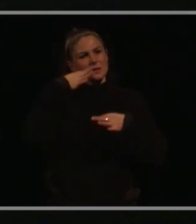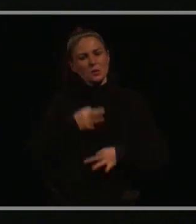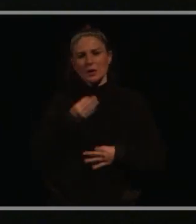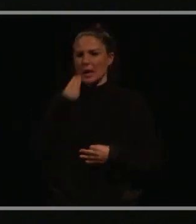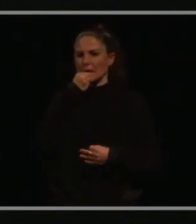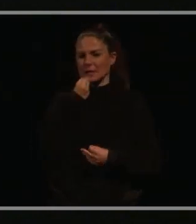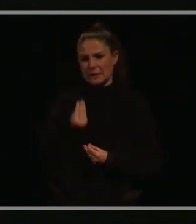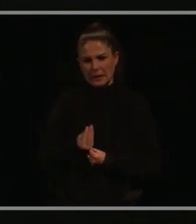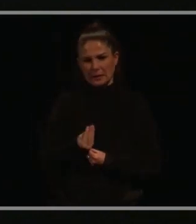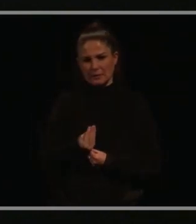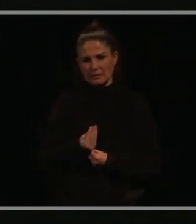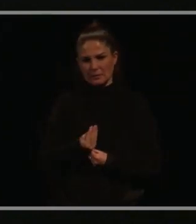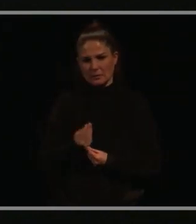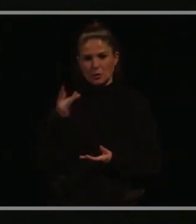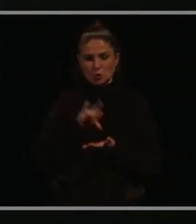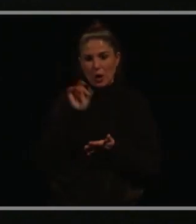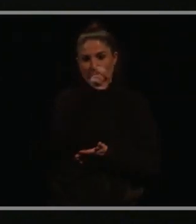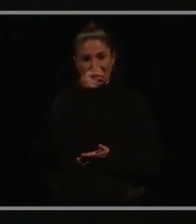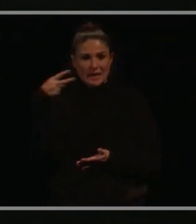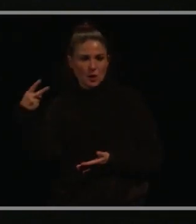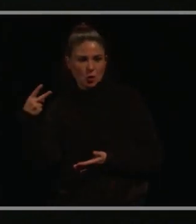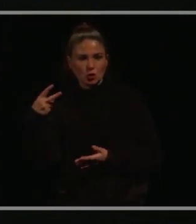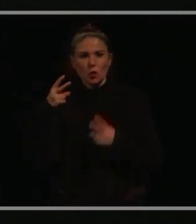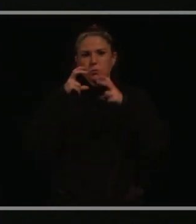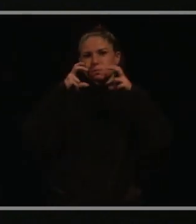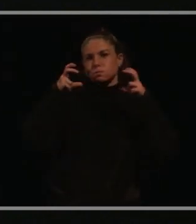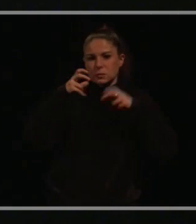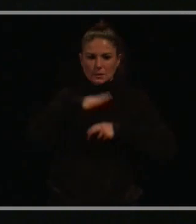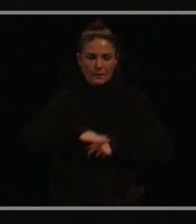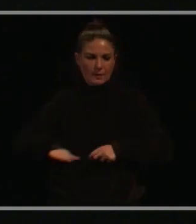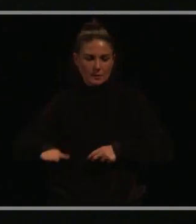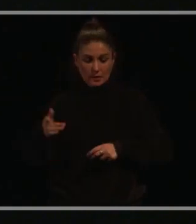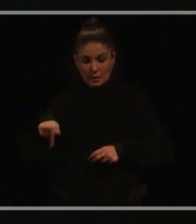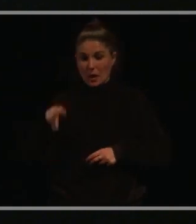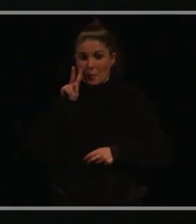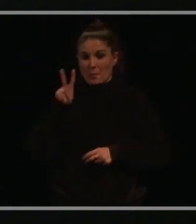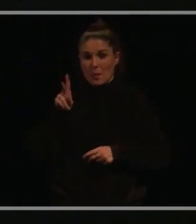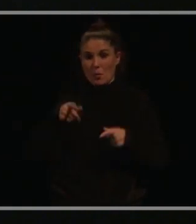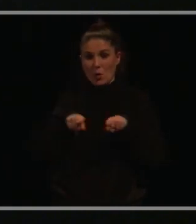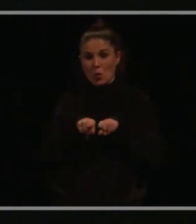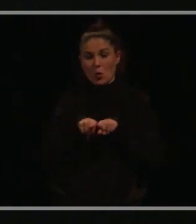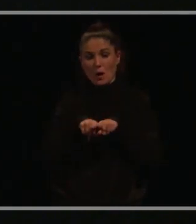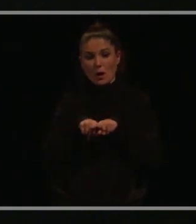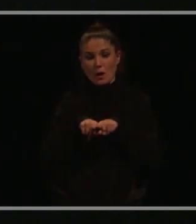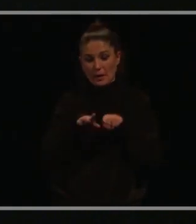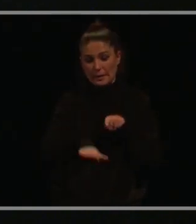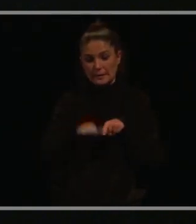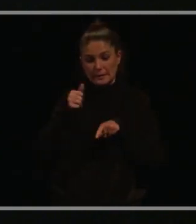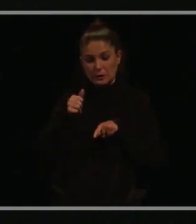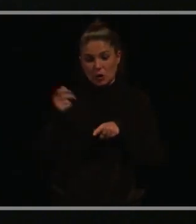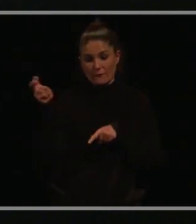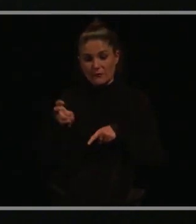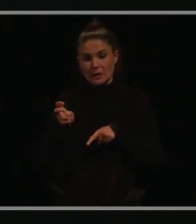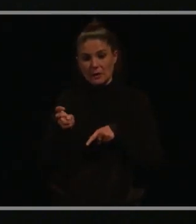Nutrición. Hacen un diagnóstico sobre la obesidad infantil y en este veíamos cómo los niños que